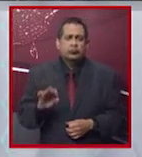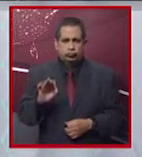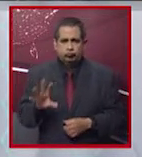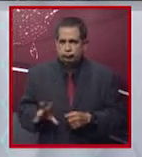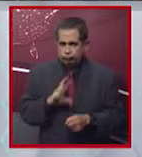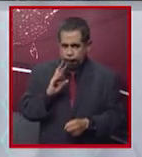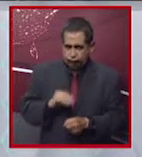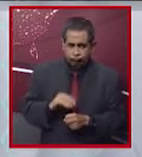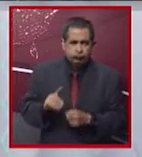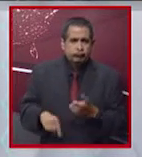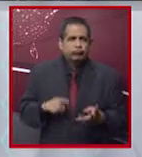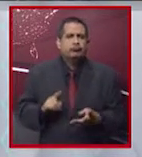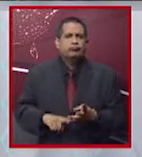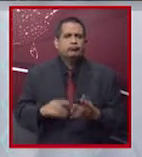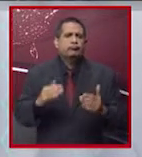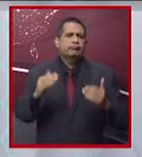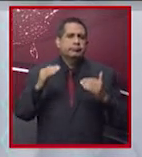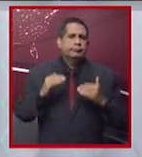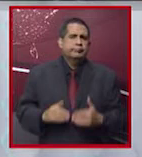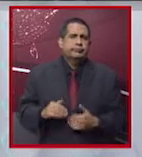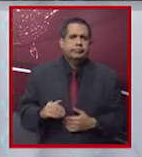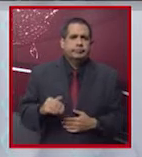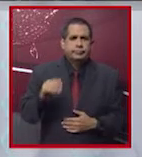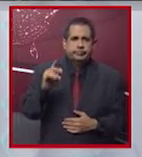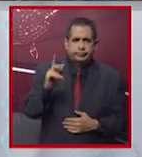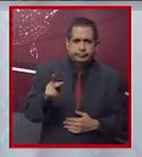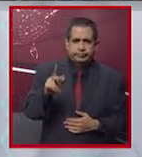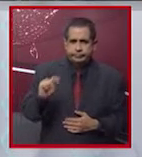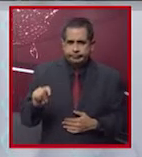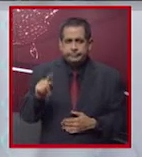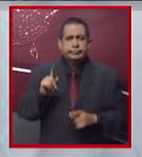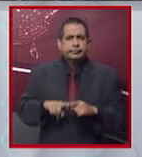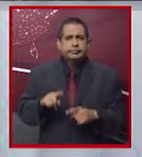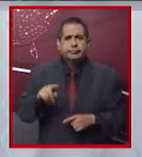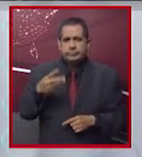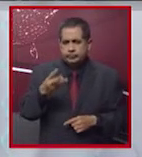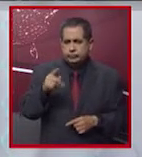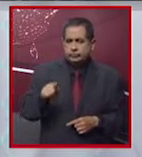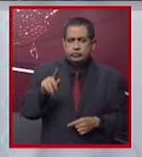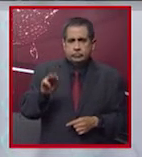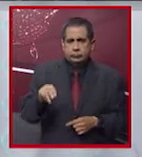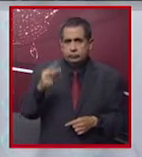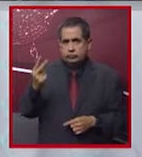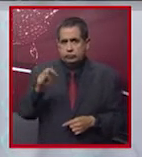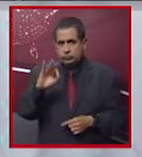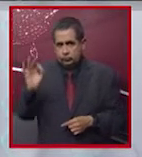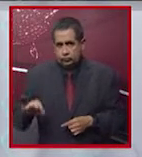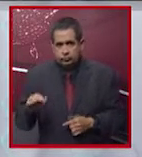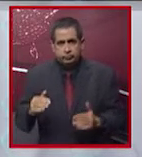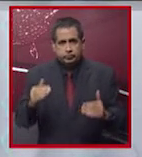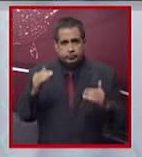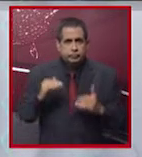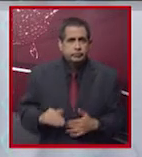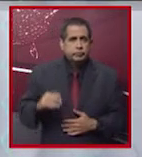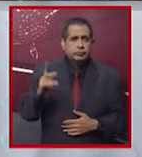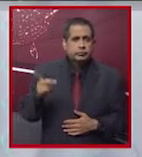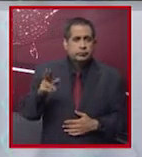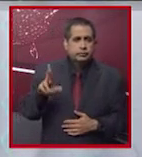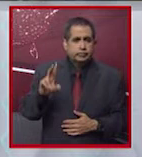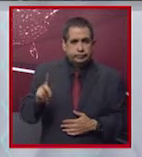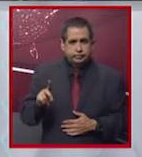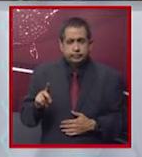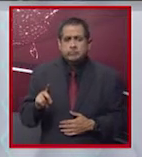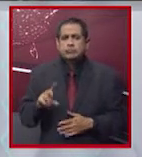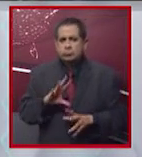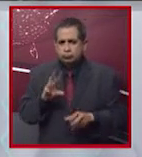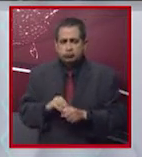16.53% de la votación emitida. Le sigue el Partido del Trabajo, quien obtuvo el 3.92%. El Partido de la Revolución Democrática